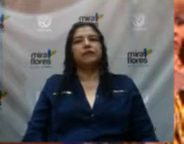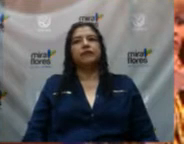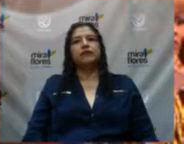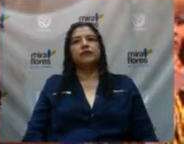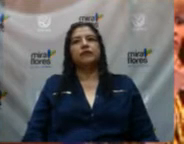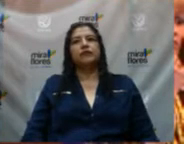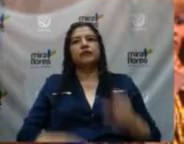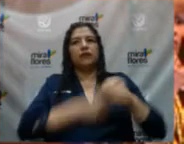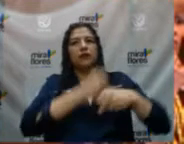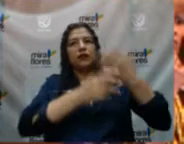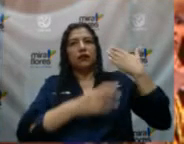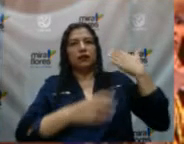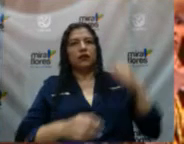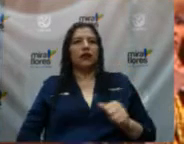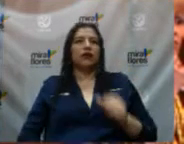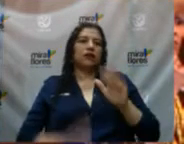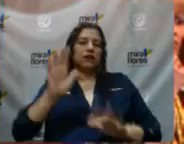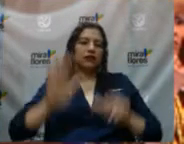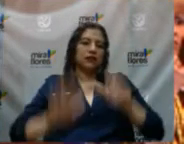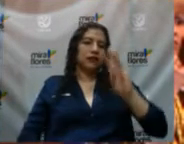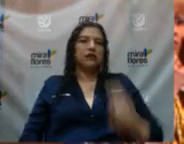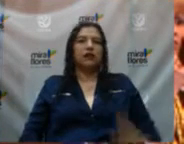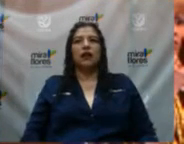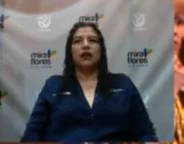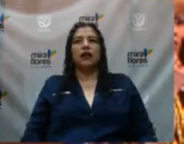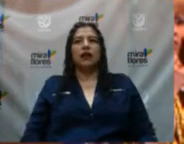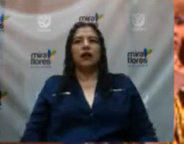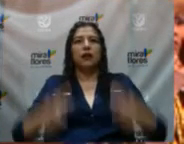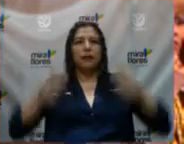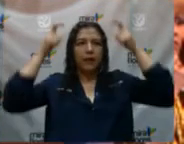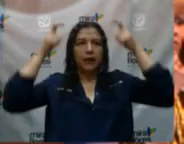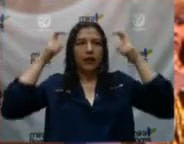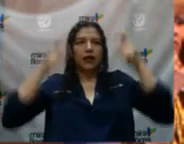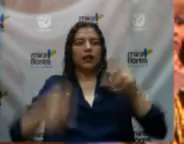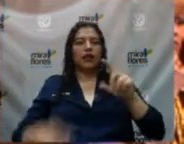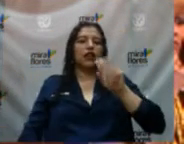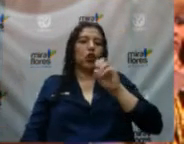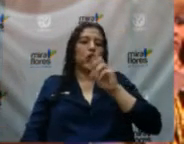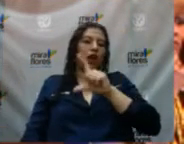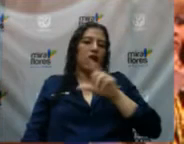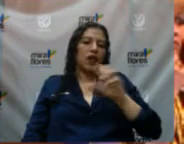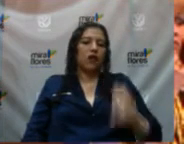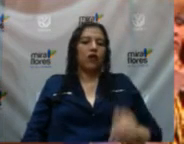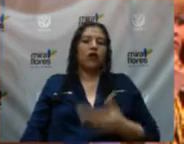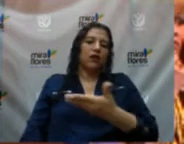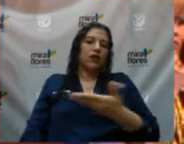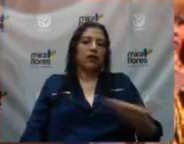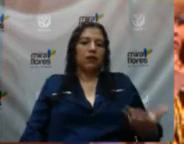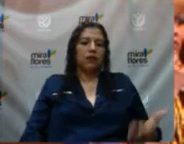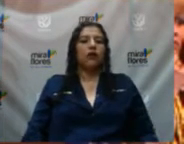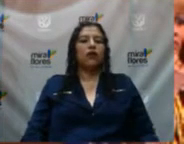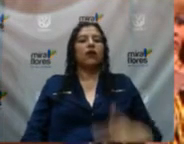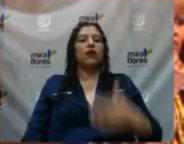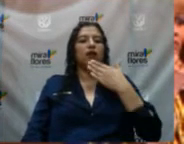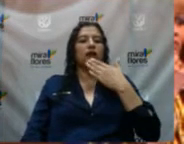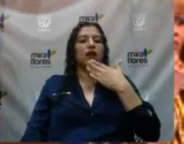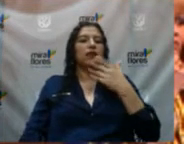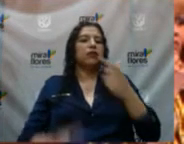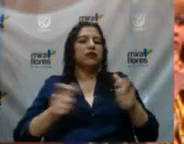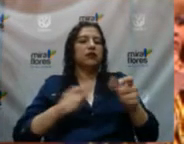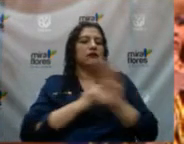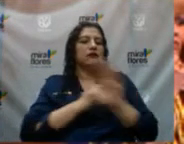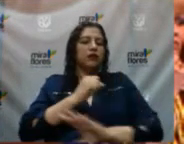XVI, el virrey Toledo llamó a los territorios bajo su dominio con los nombres de los santos patronos